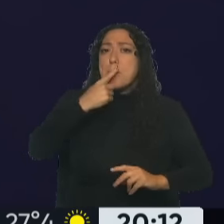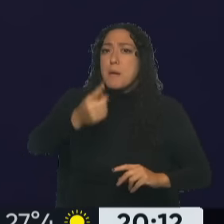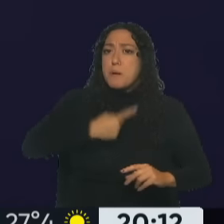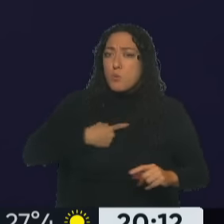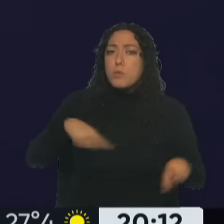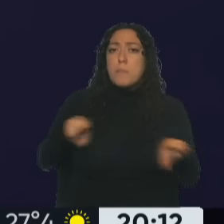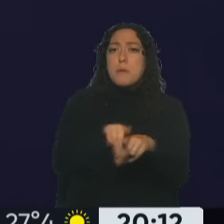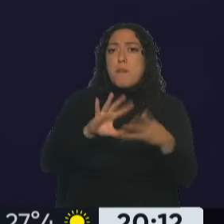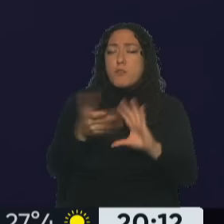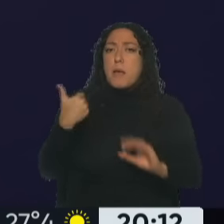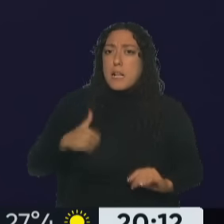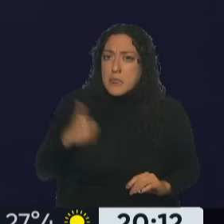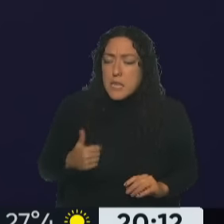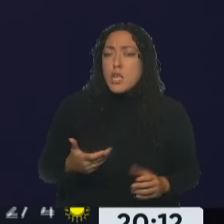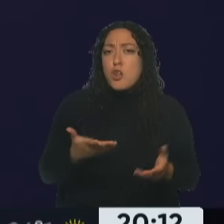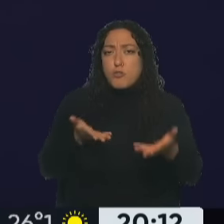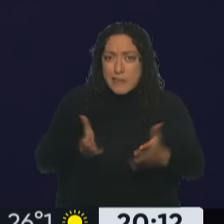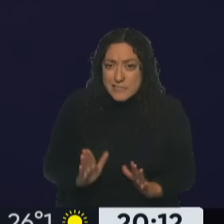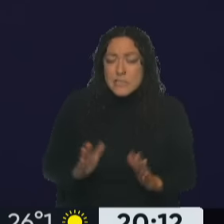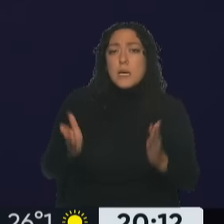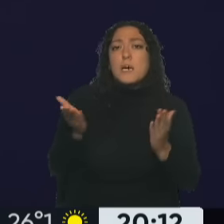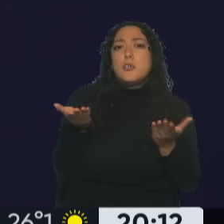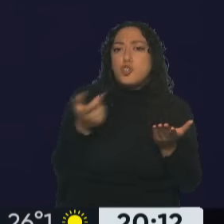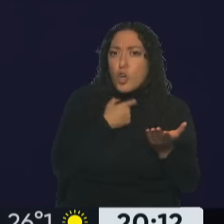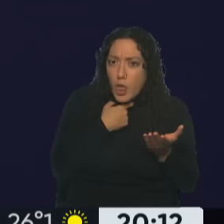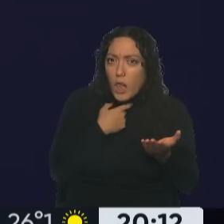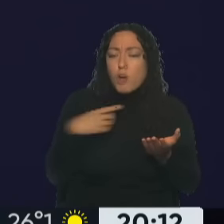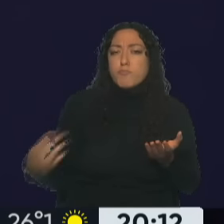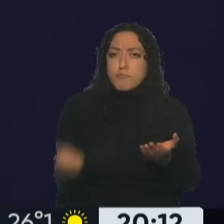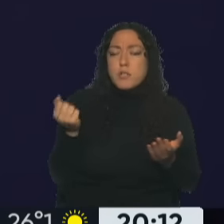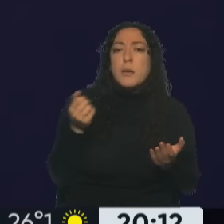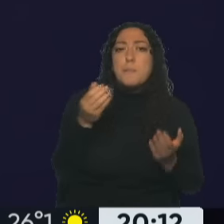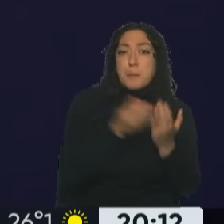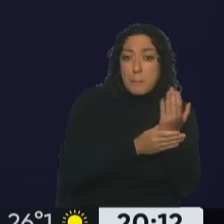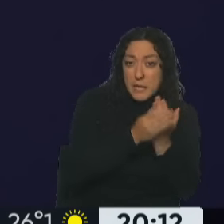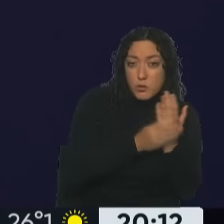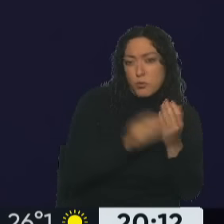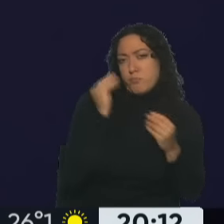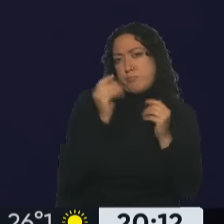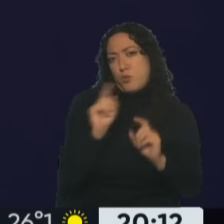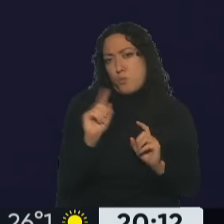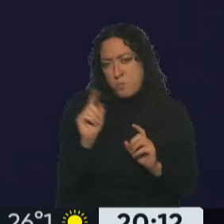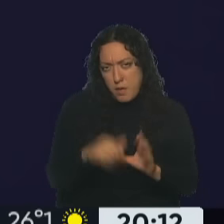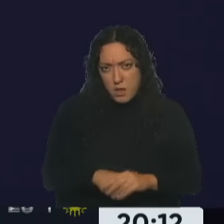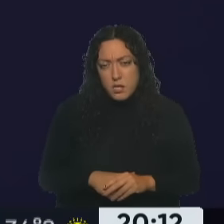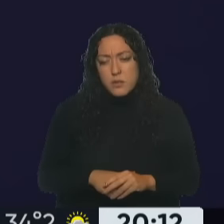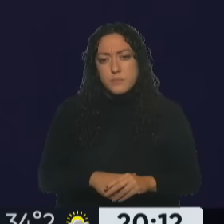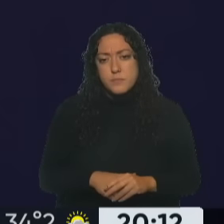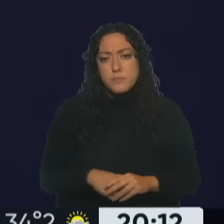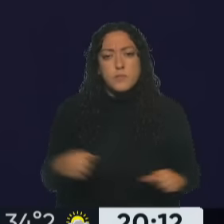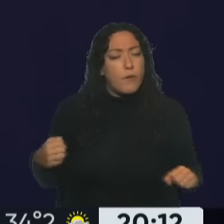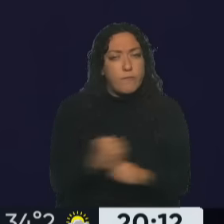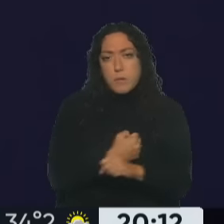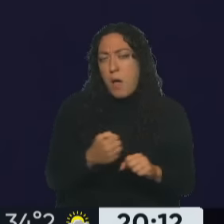argentino quiero que pase como ministro me preocupa menos esto es la confirmación de eso